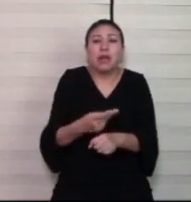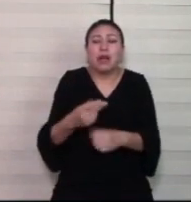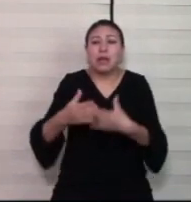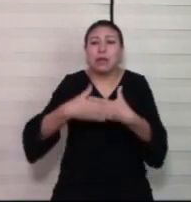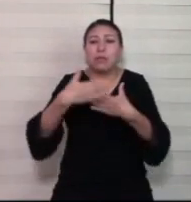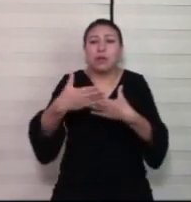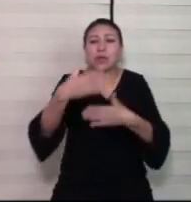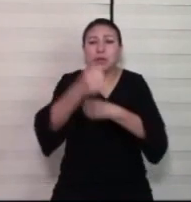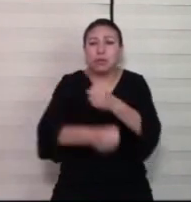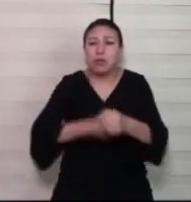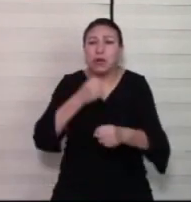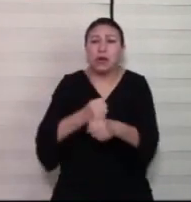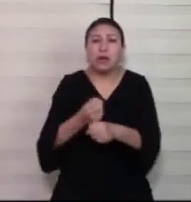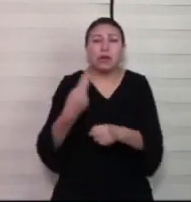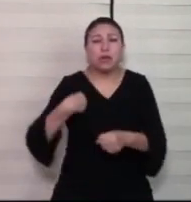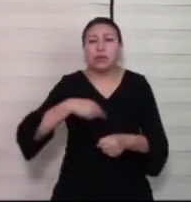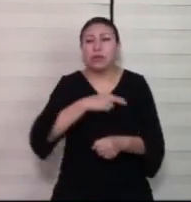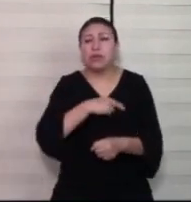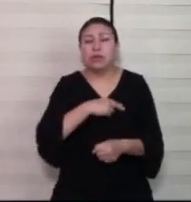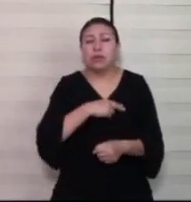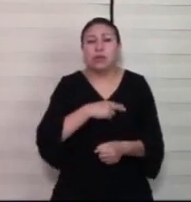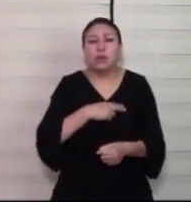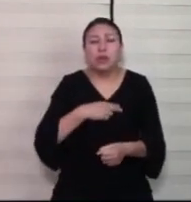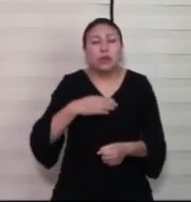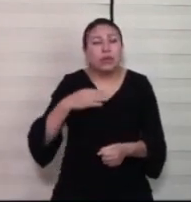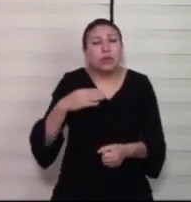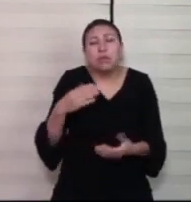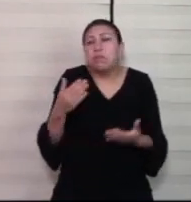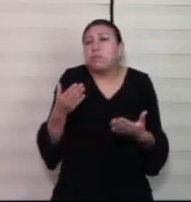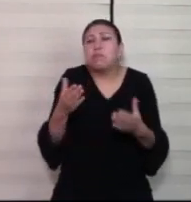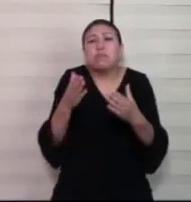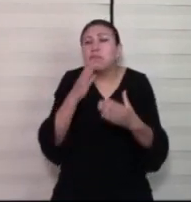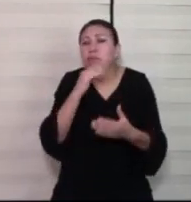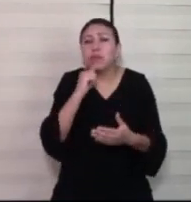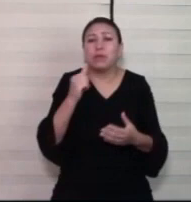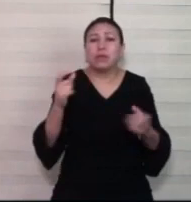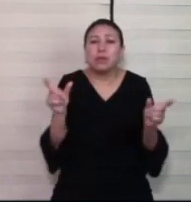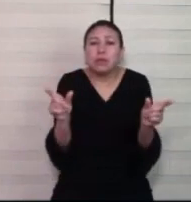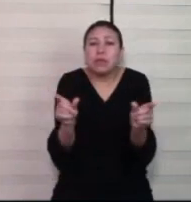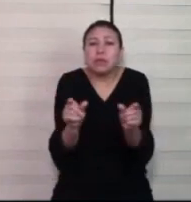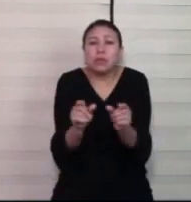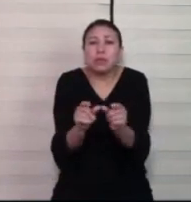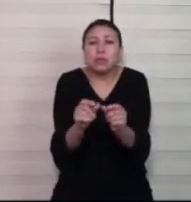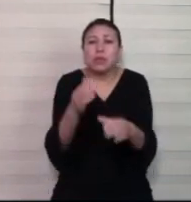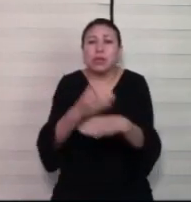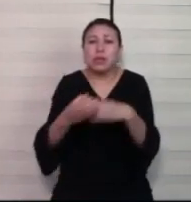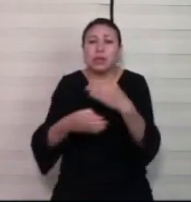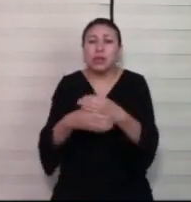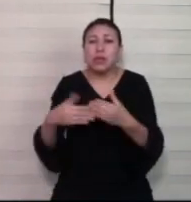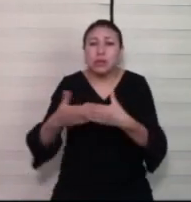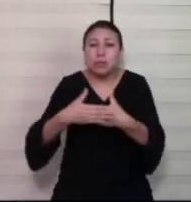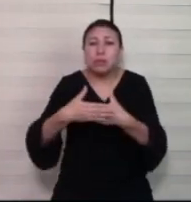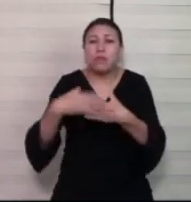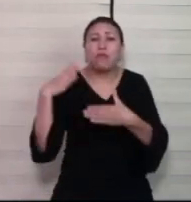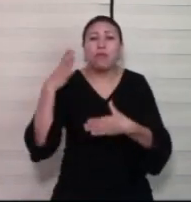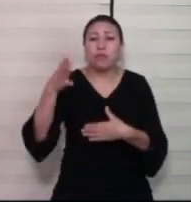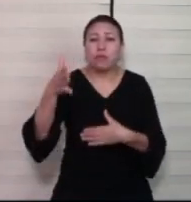podríamos nosotros hacer un resumen total de los eventos que vengan o de las situaciones que